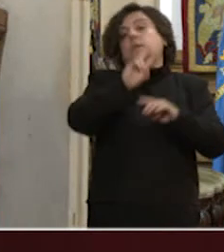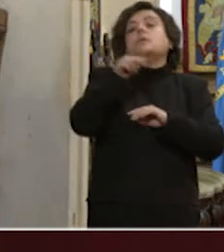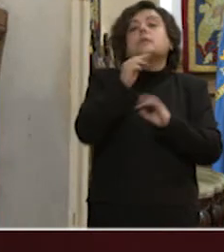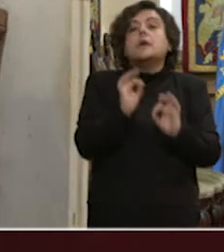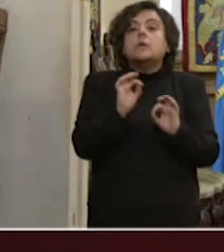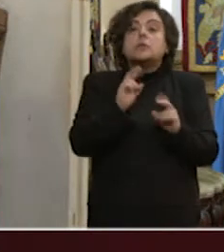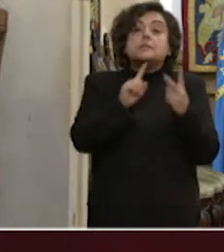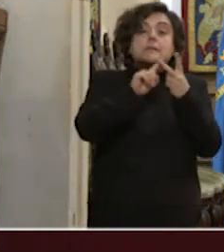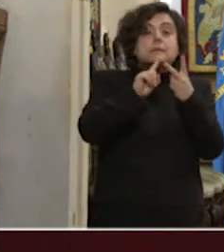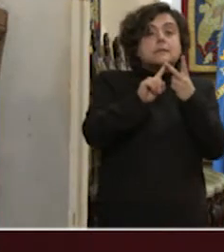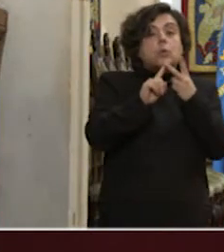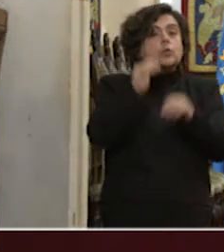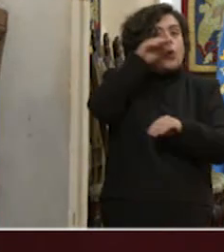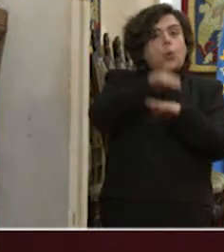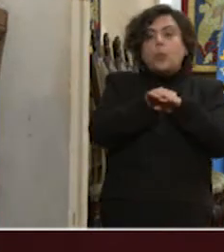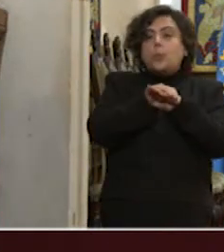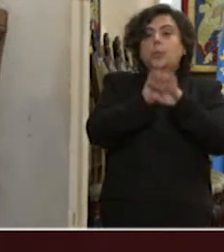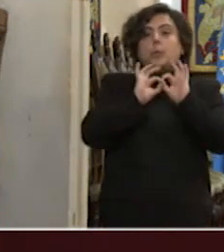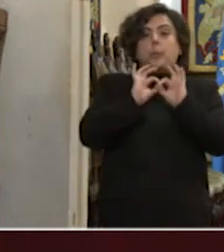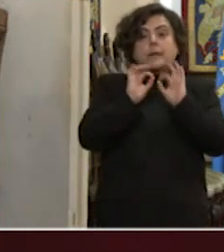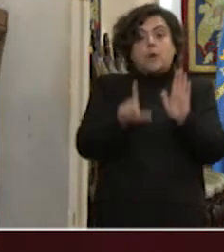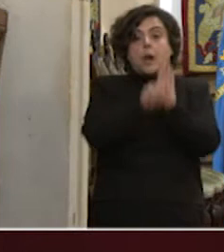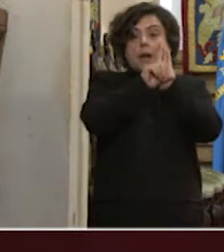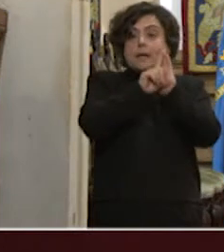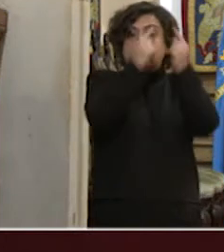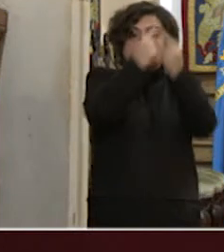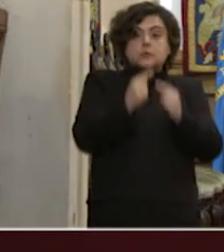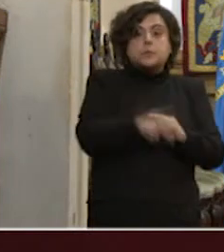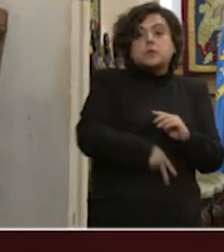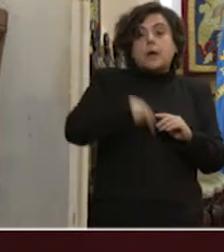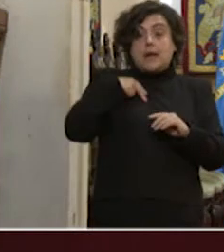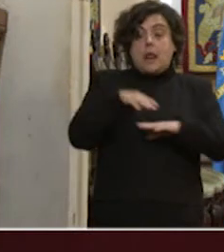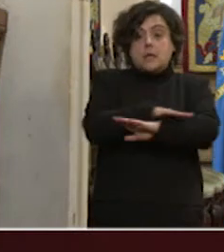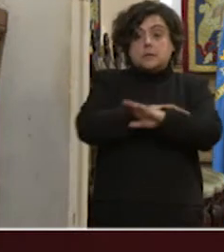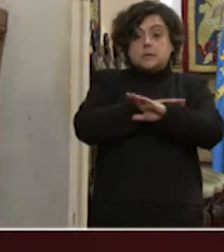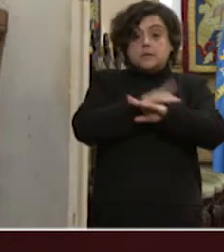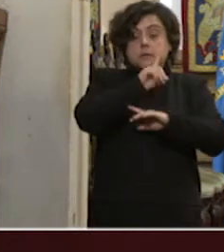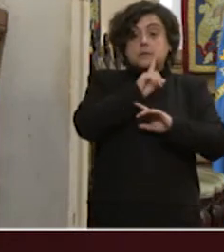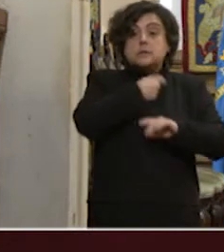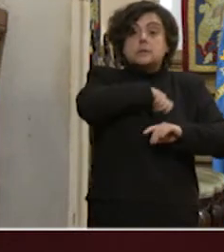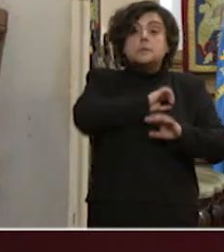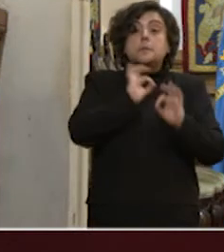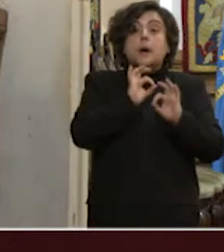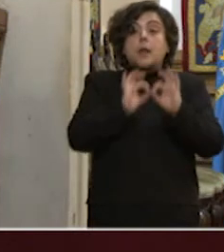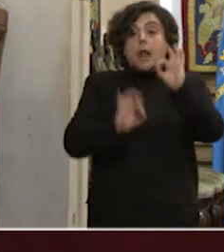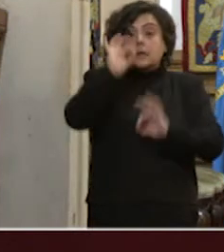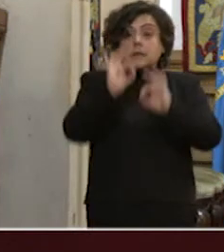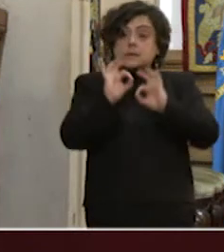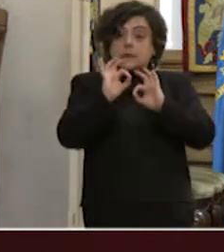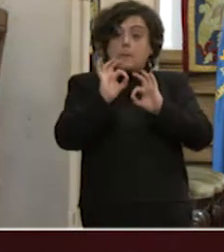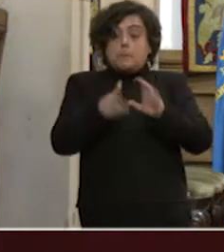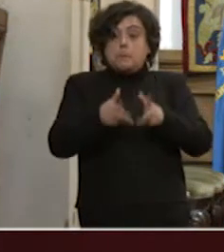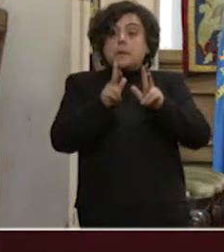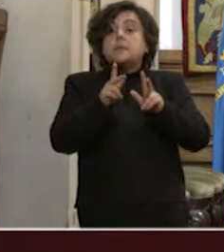lugar, cumpliendo con las determinaciones de la Ley de Presupuestos Generales del Estado sobre la tasa de reposición permitida, hemos